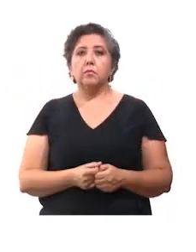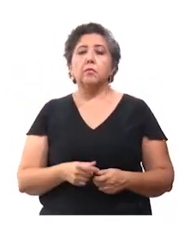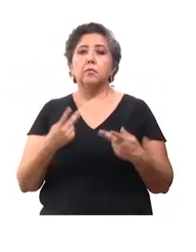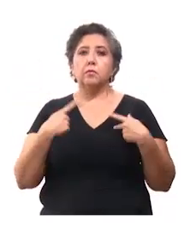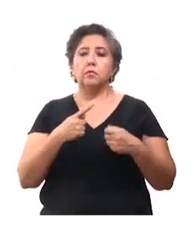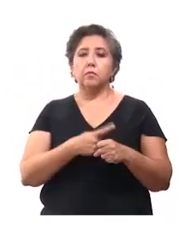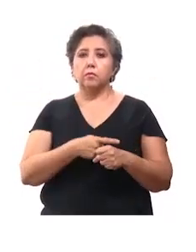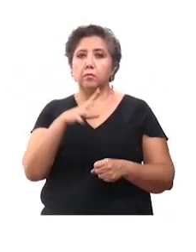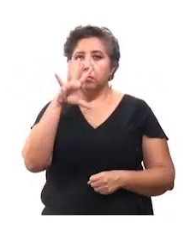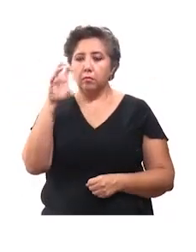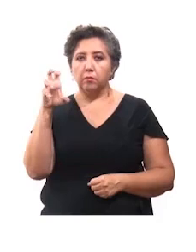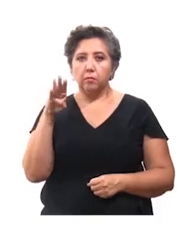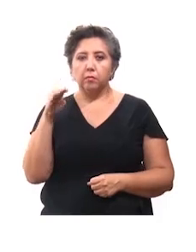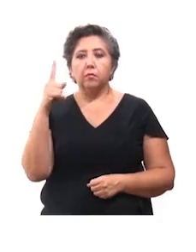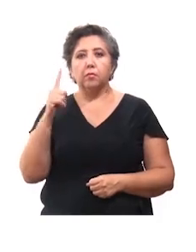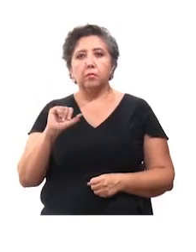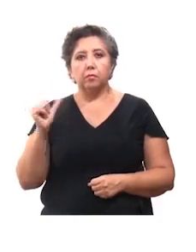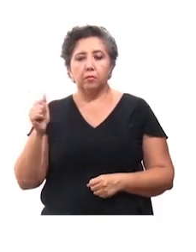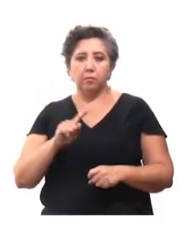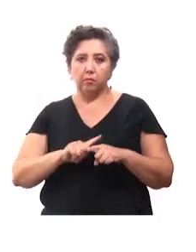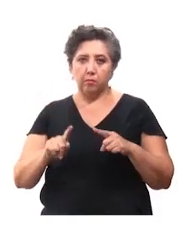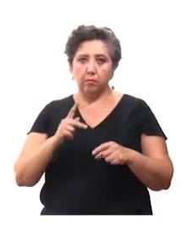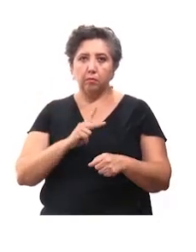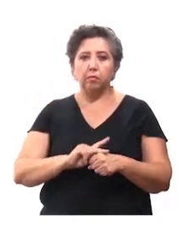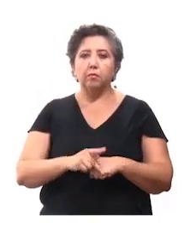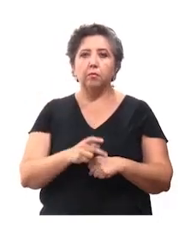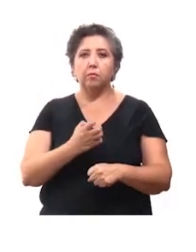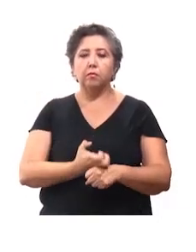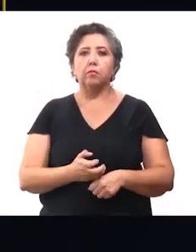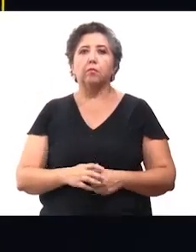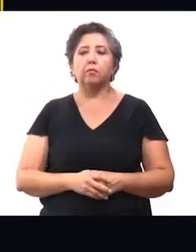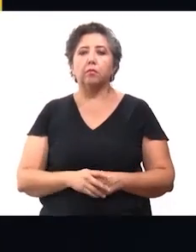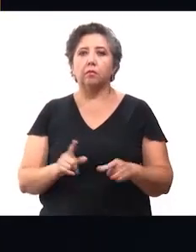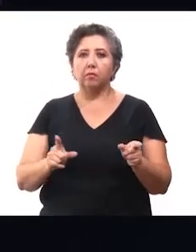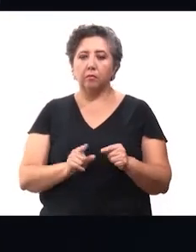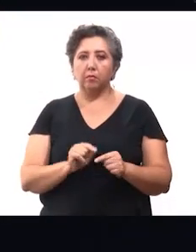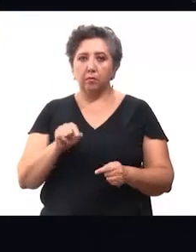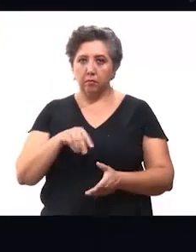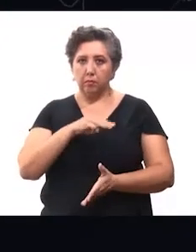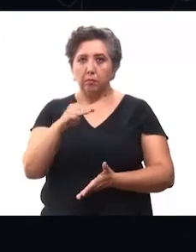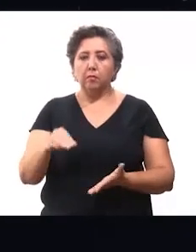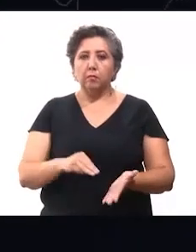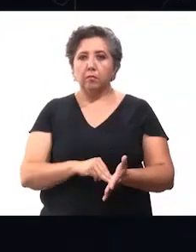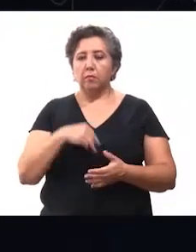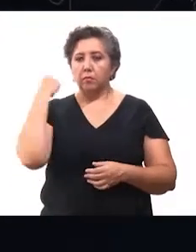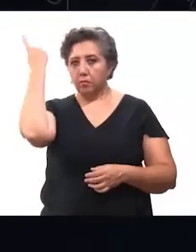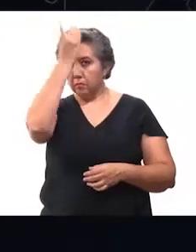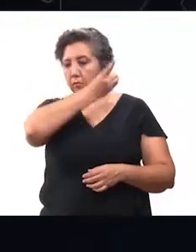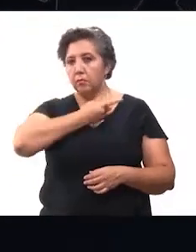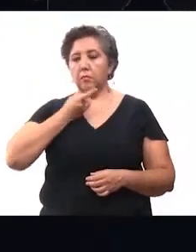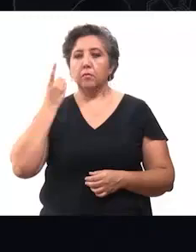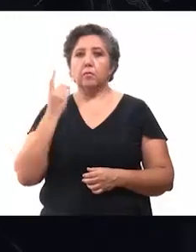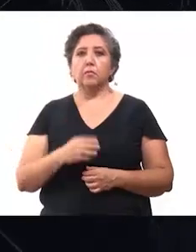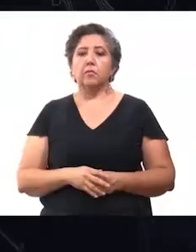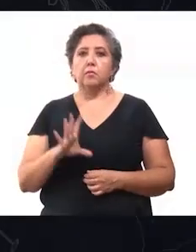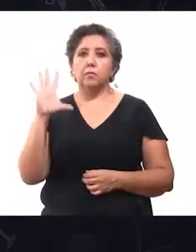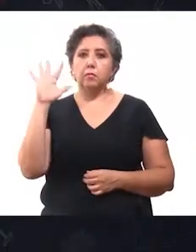positivos, 591 son de otro país u otro estado. Específicamente en Mérida, se han